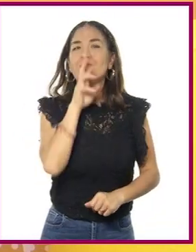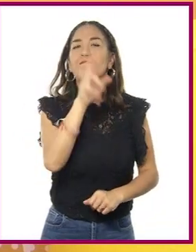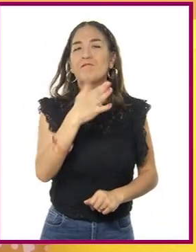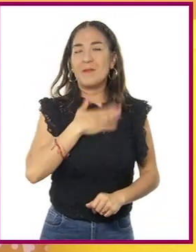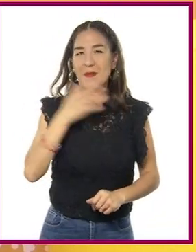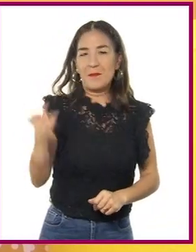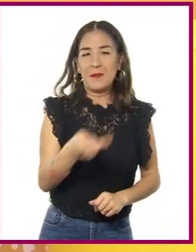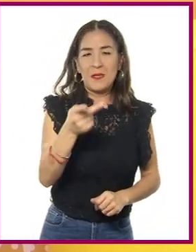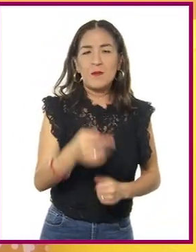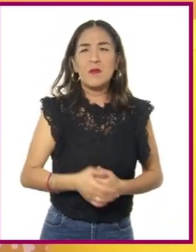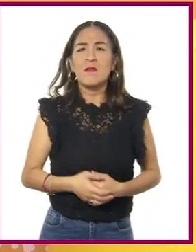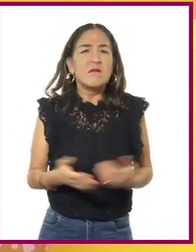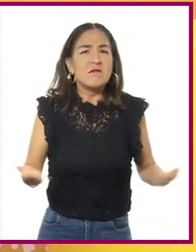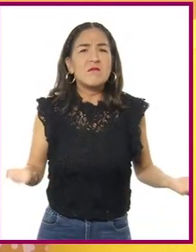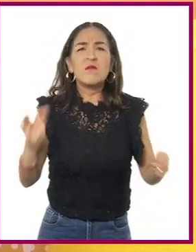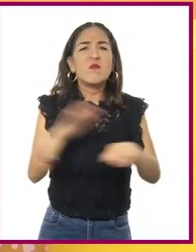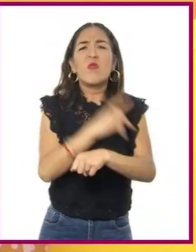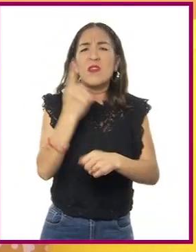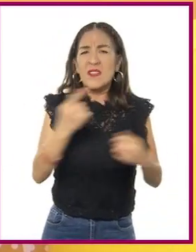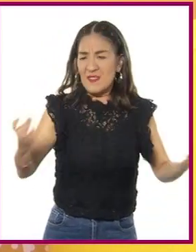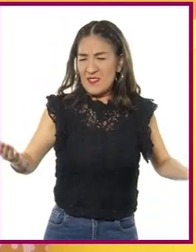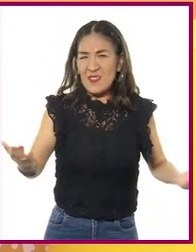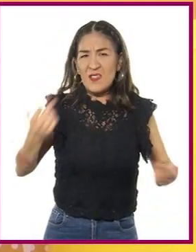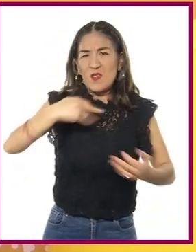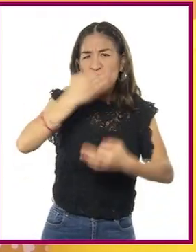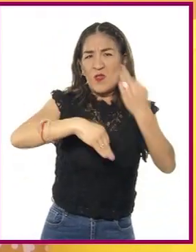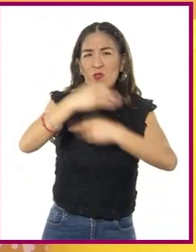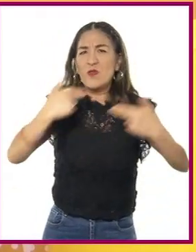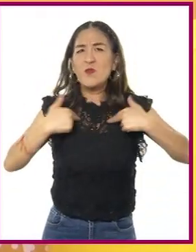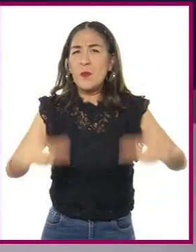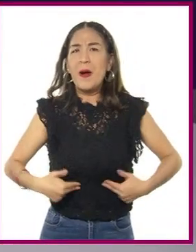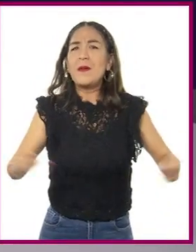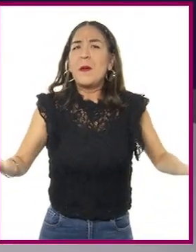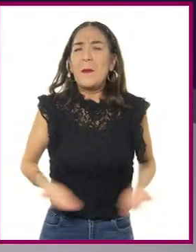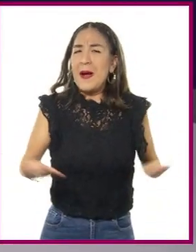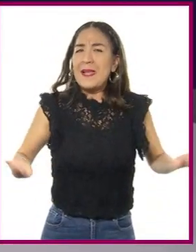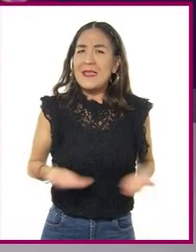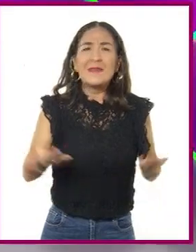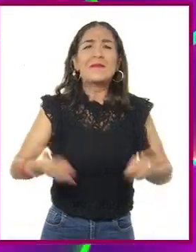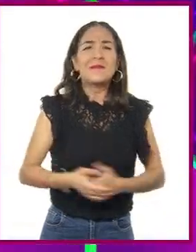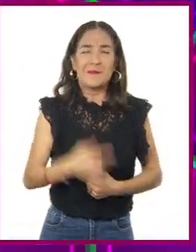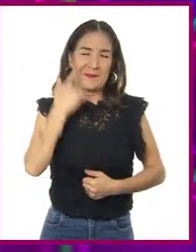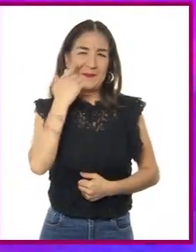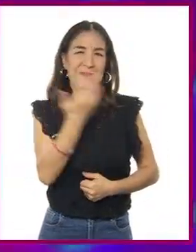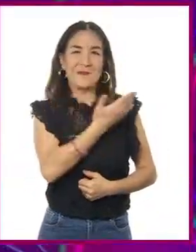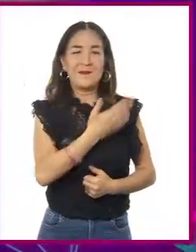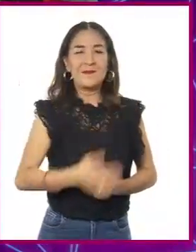pregunta: ¿por qué bailamos los seres humanos? Adelante, Leslie.